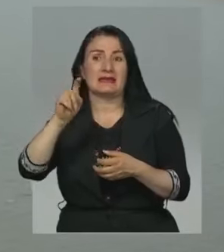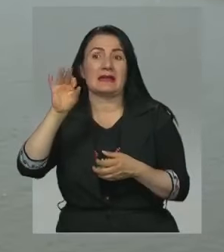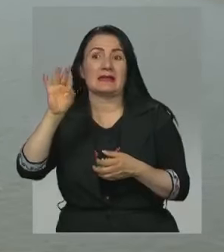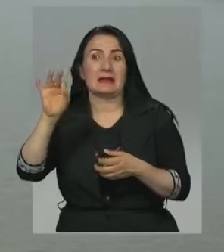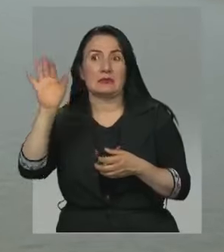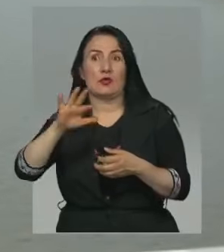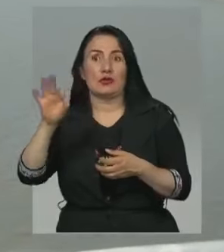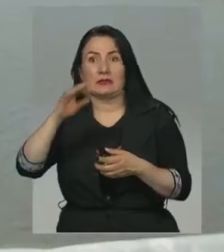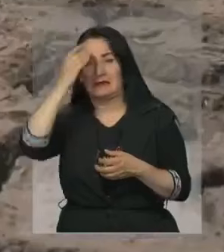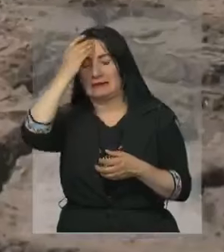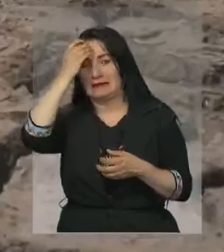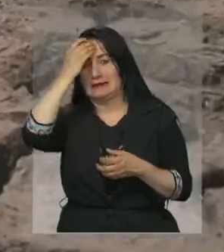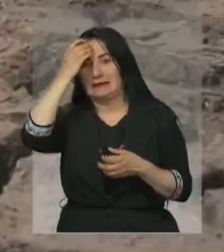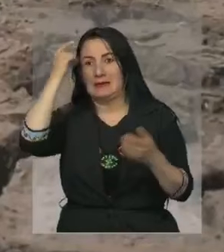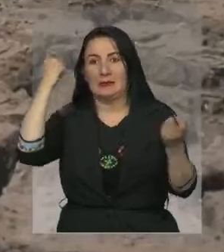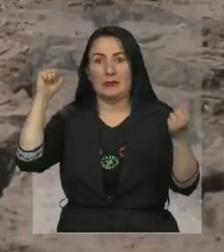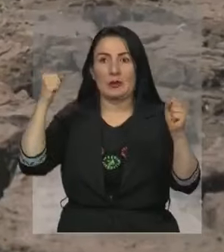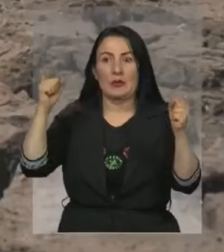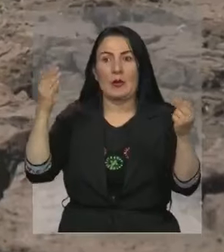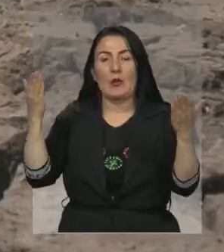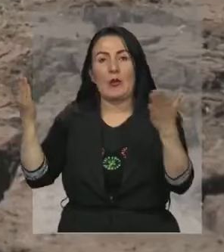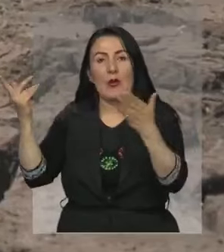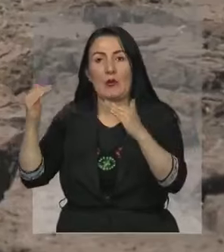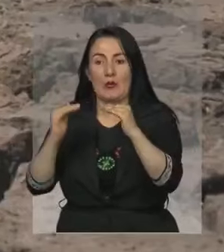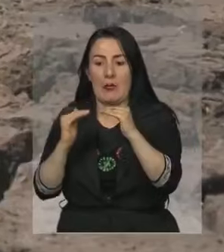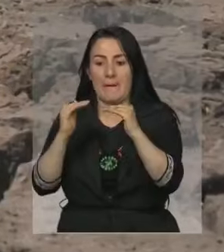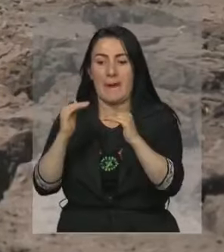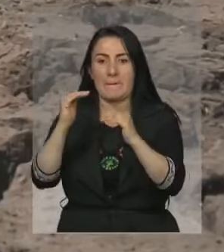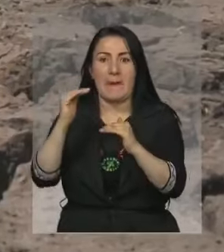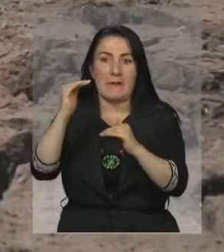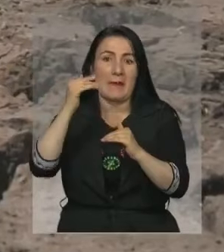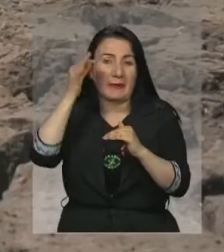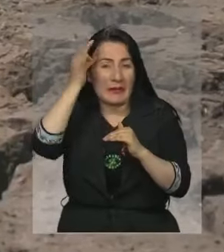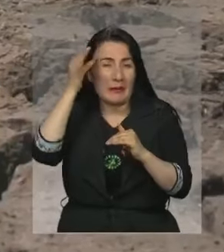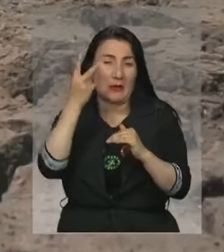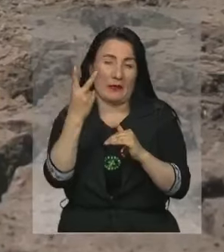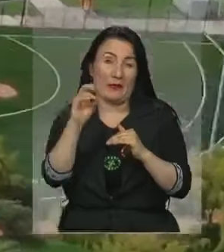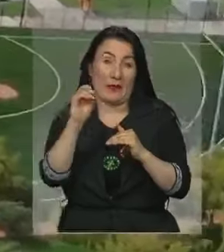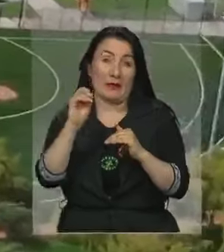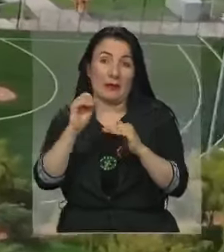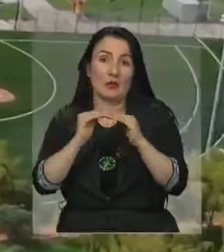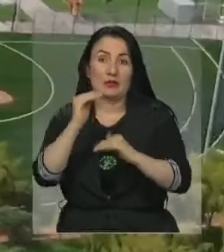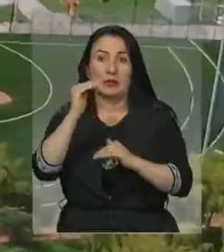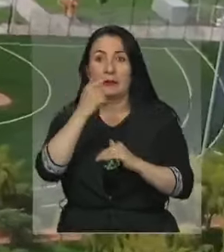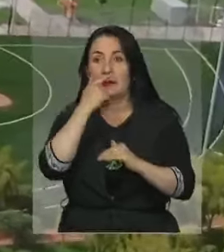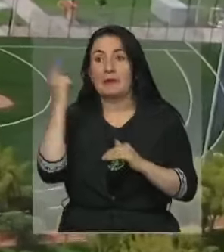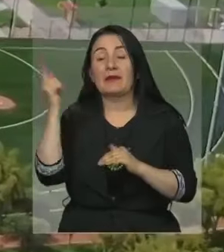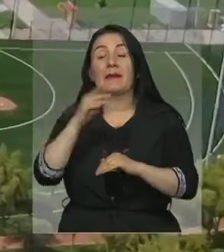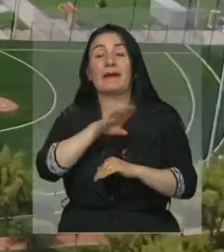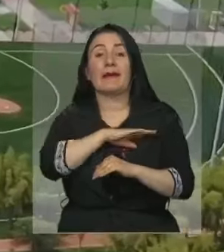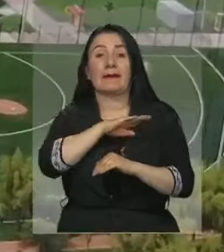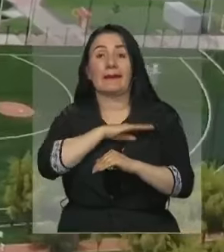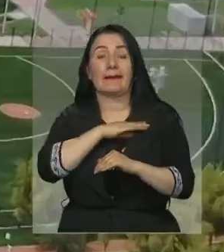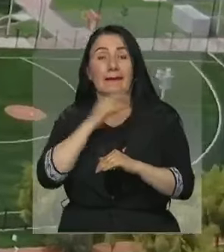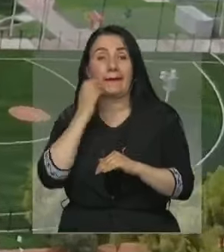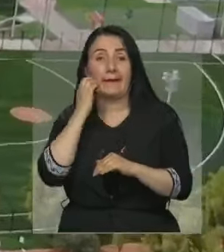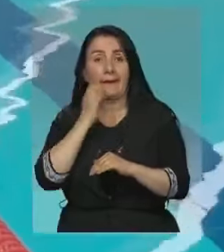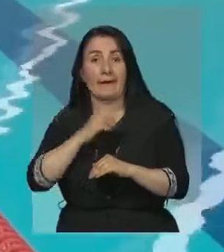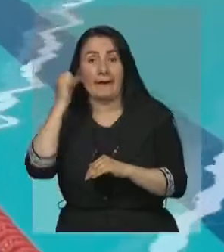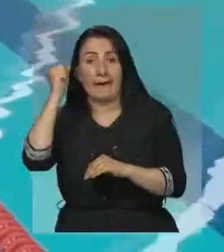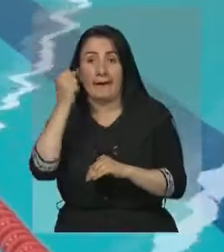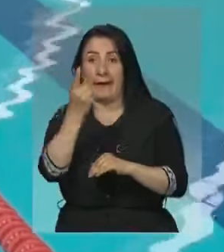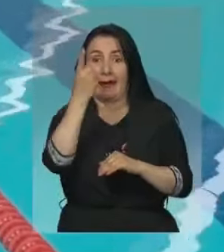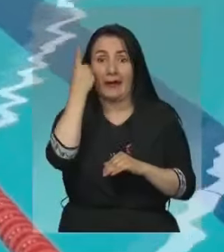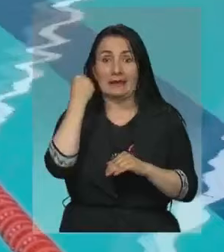16,63%, preocupante. Se espera que con estas medidas su nivel aumente al 20% por lo menos. Según reportó el alcalde Carlos Fernando Galán, ayer